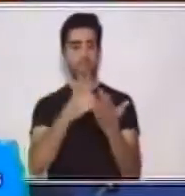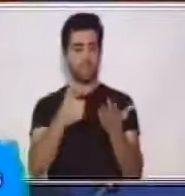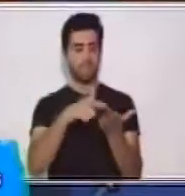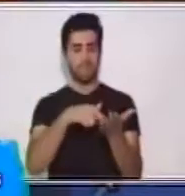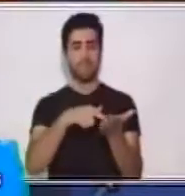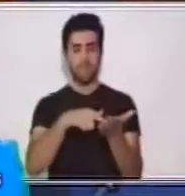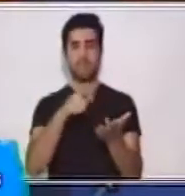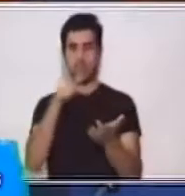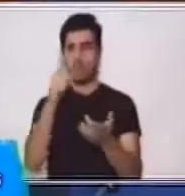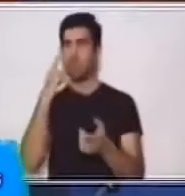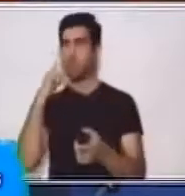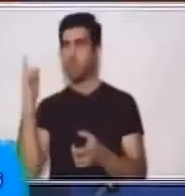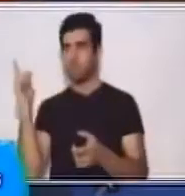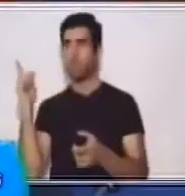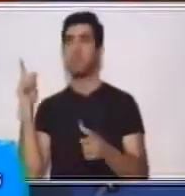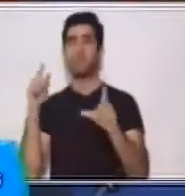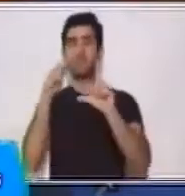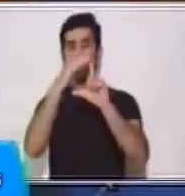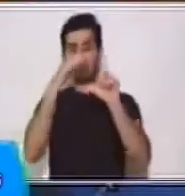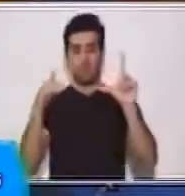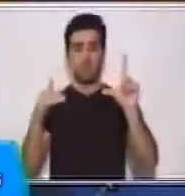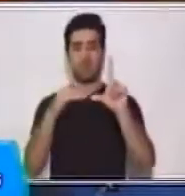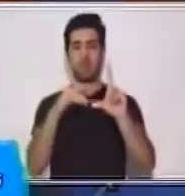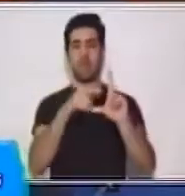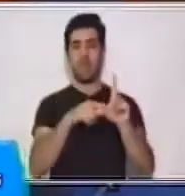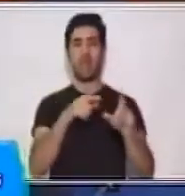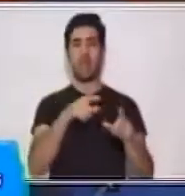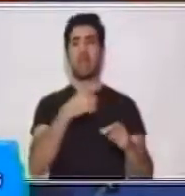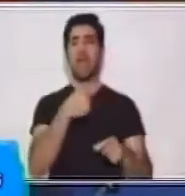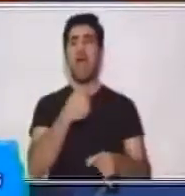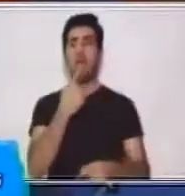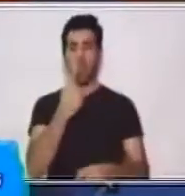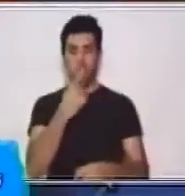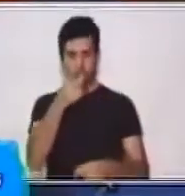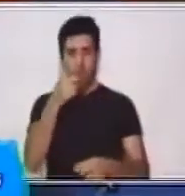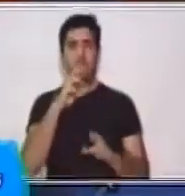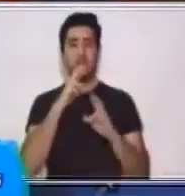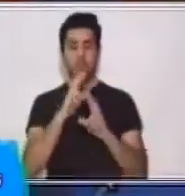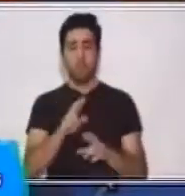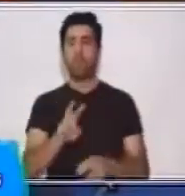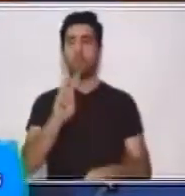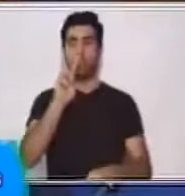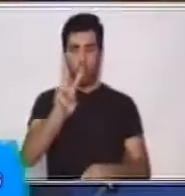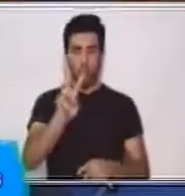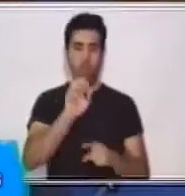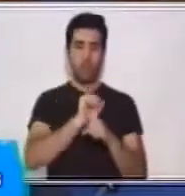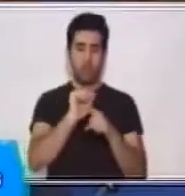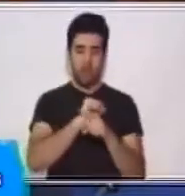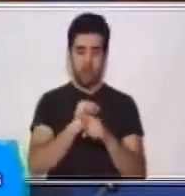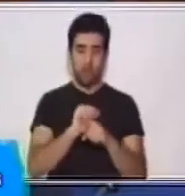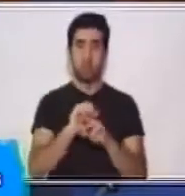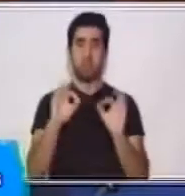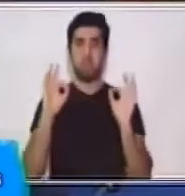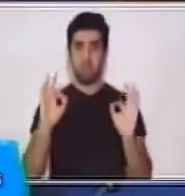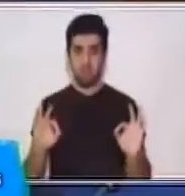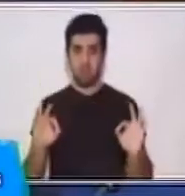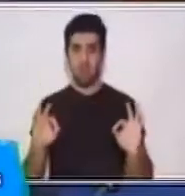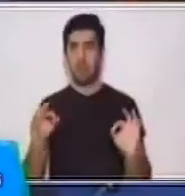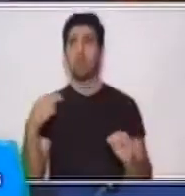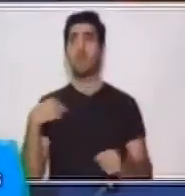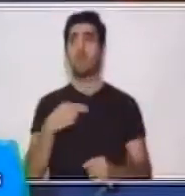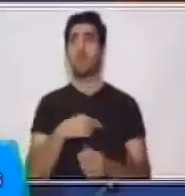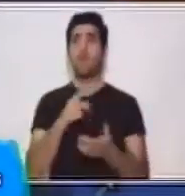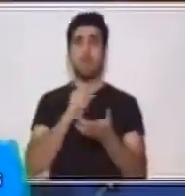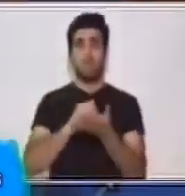triángulo rectángulo 1. Ahí vamos a tener dos ejercicios que tenemos que resolverlos. Entonces ya tenemos nuestra tarea,